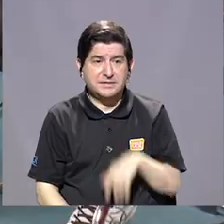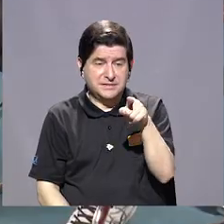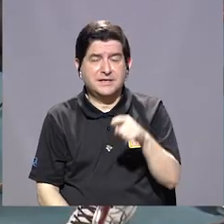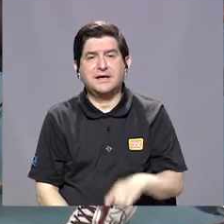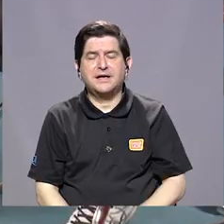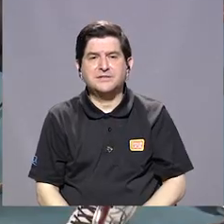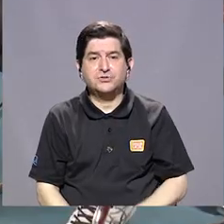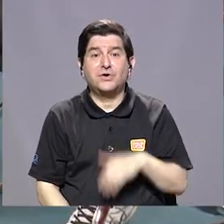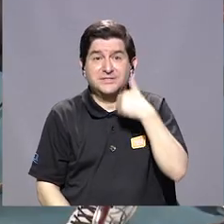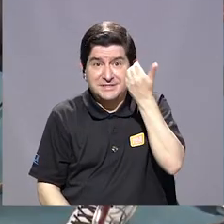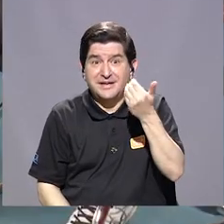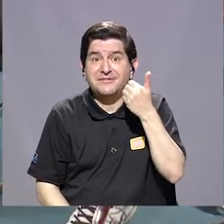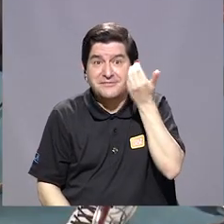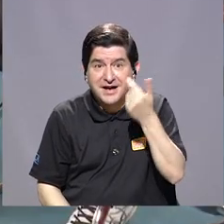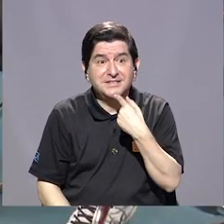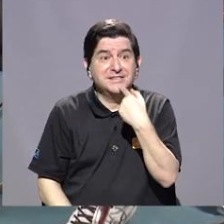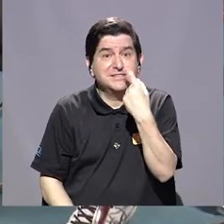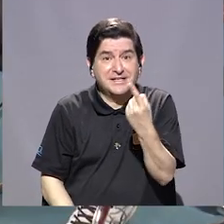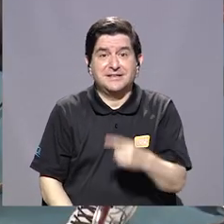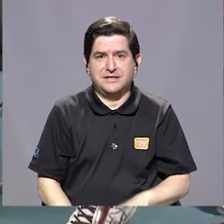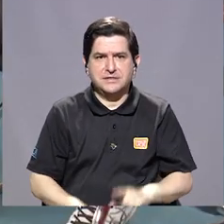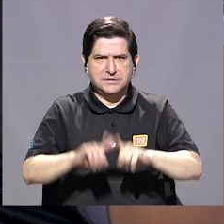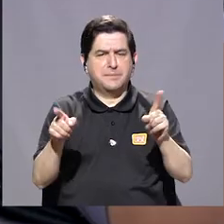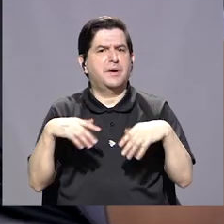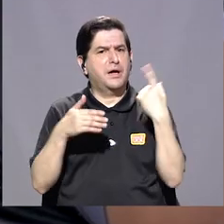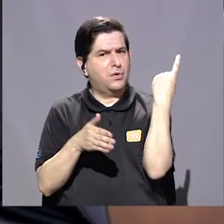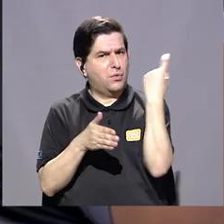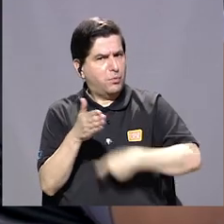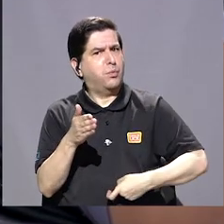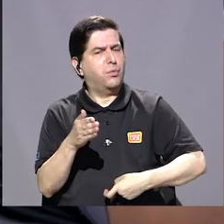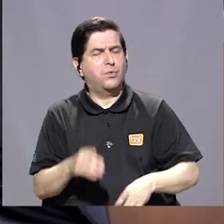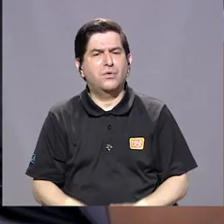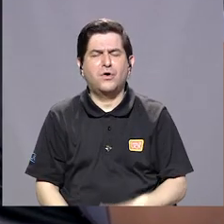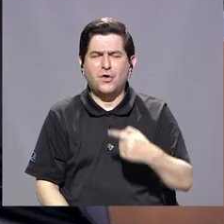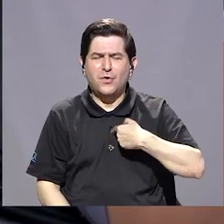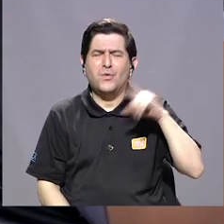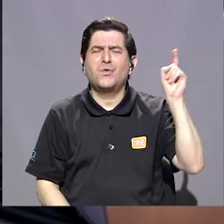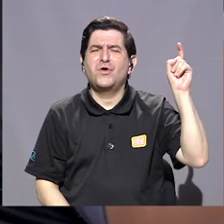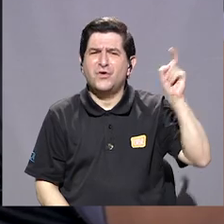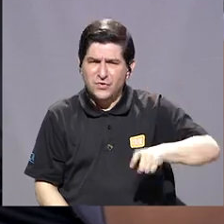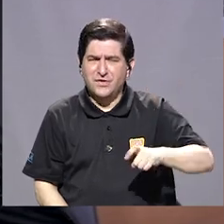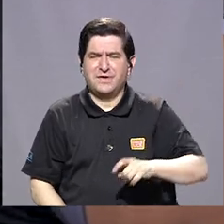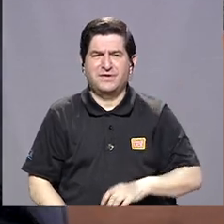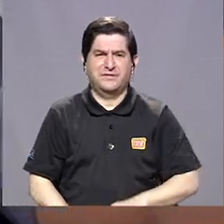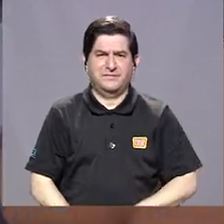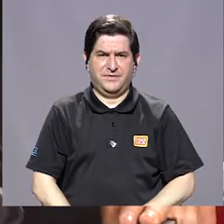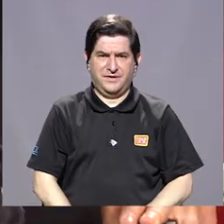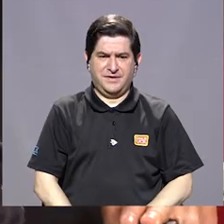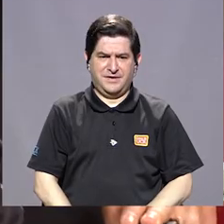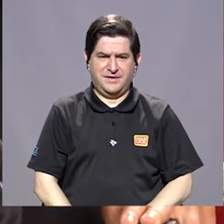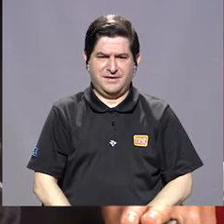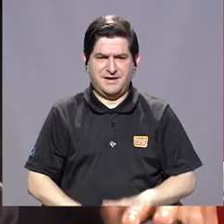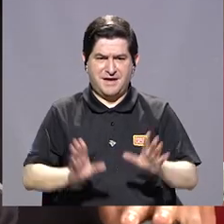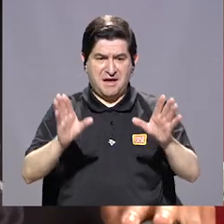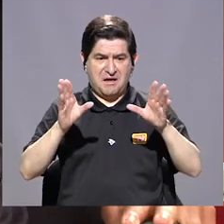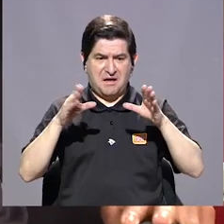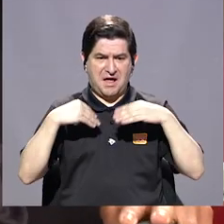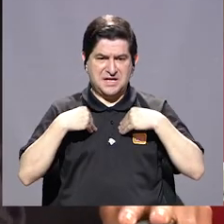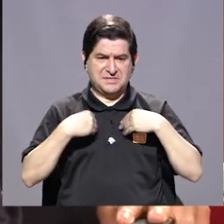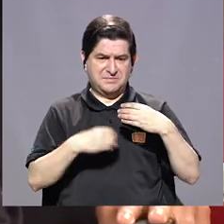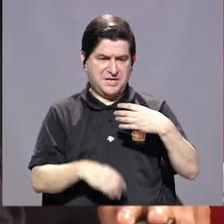esa palabra me queda fácil. demasiado grande Se en dice ese fácil, momento. pero es muy rudo. Uno tiene que aceptar su cuota